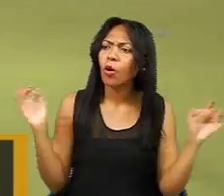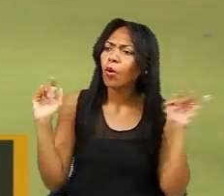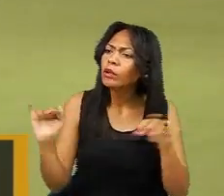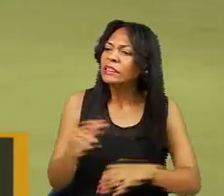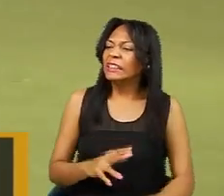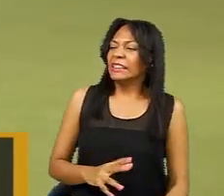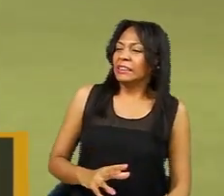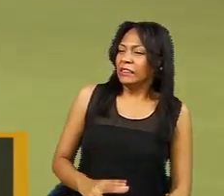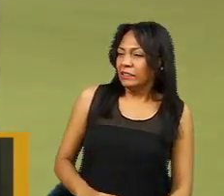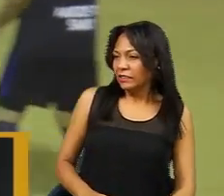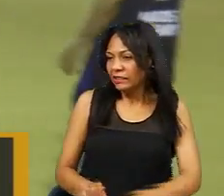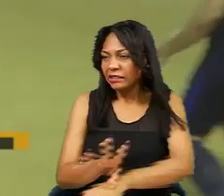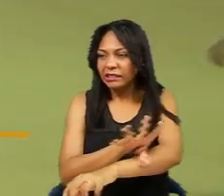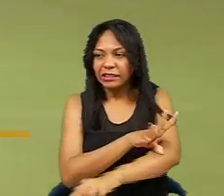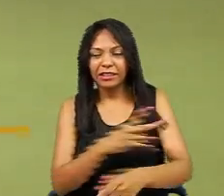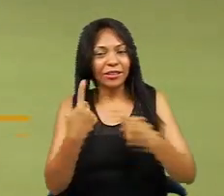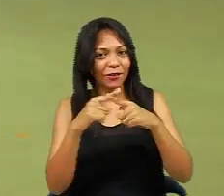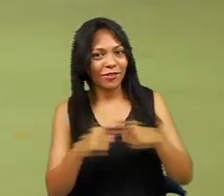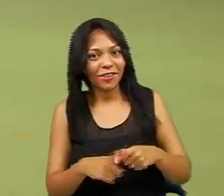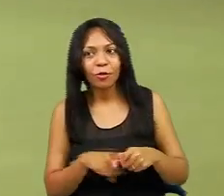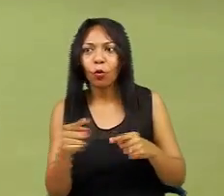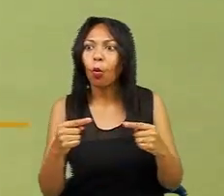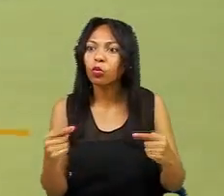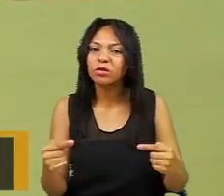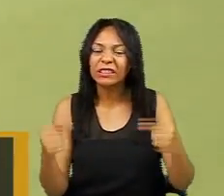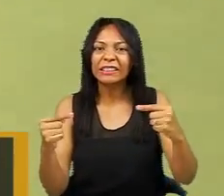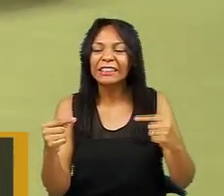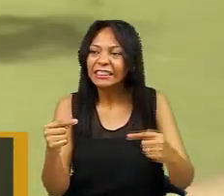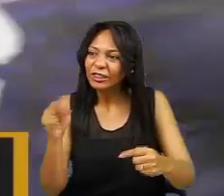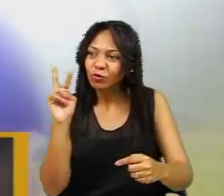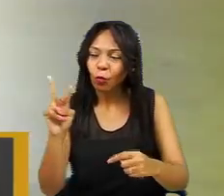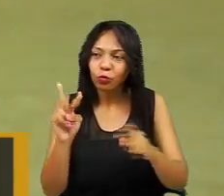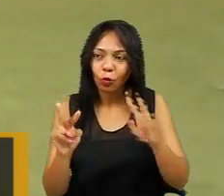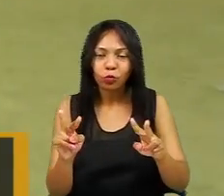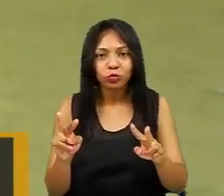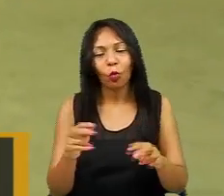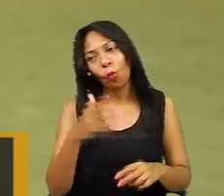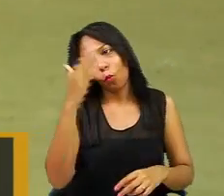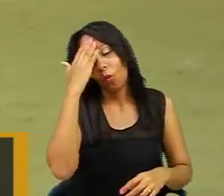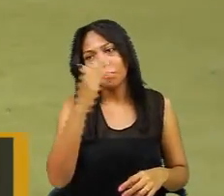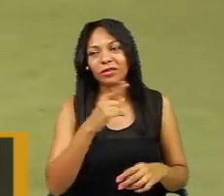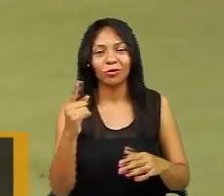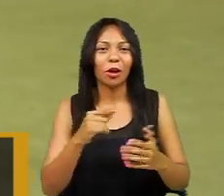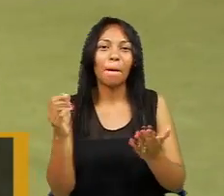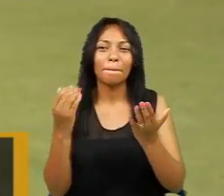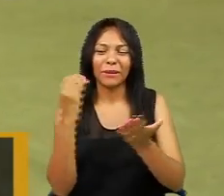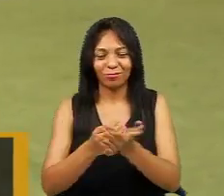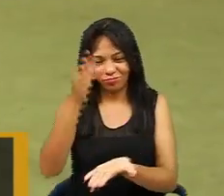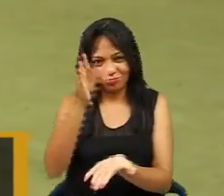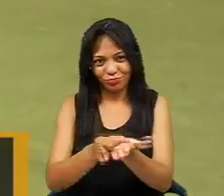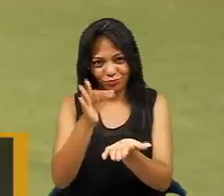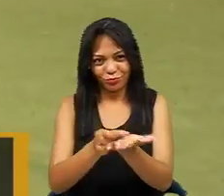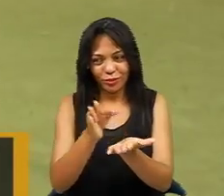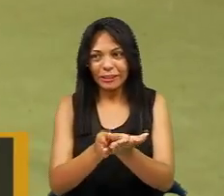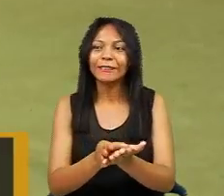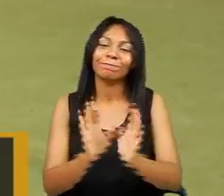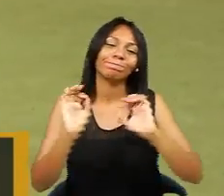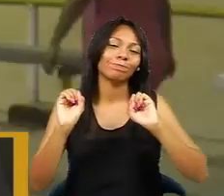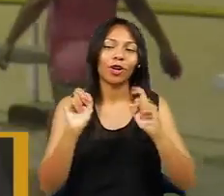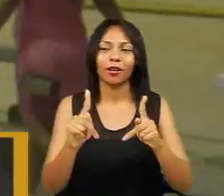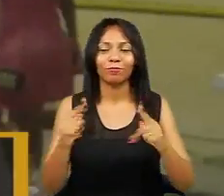marcador en su tiempo reglamentario concluyó igualado a 2 goles. Y desde los tiros desde el punto penal, Catalanes derrotó 5-4 a Amigos de